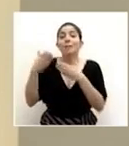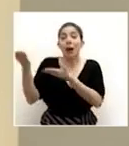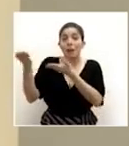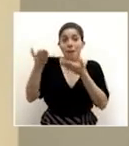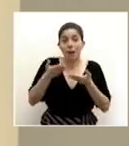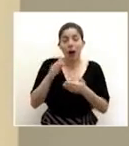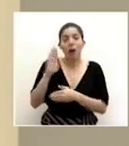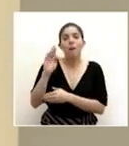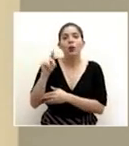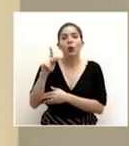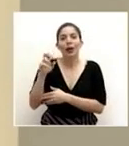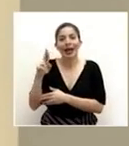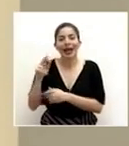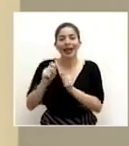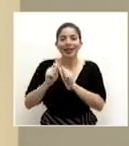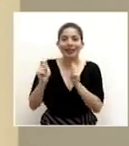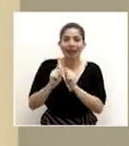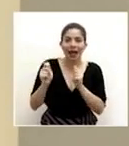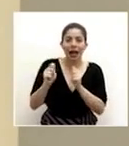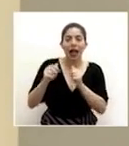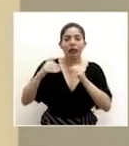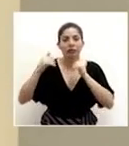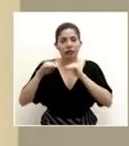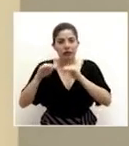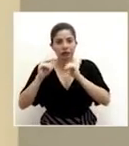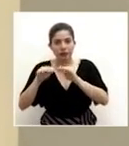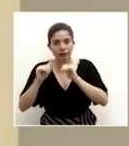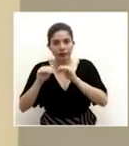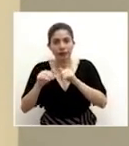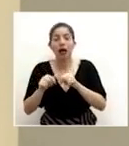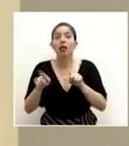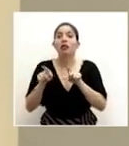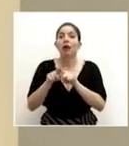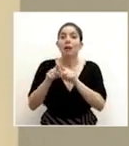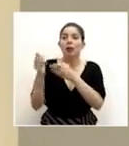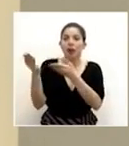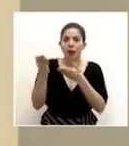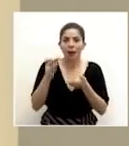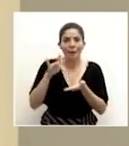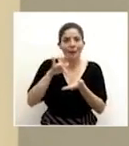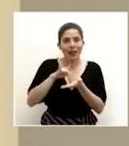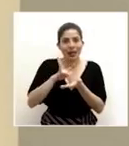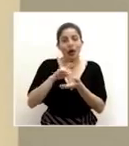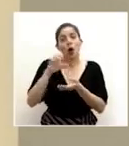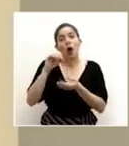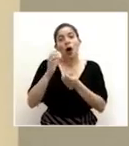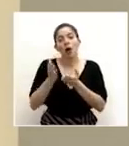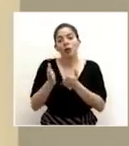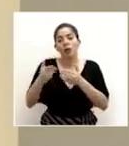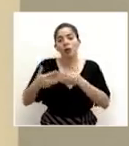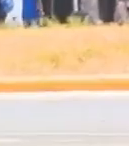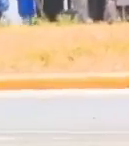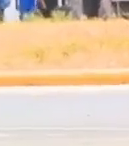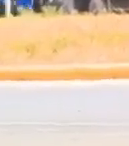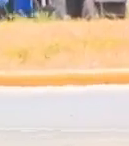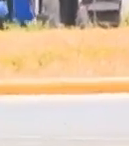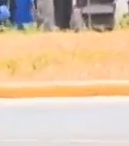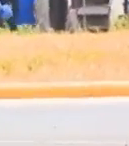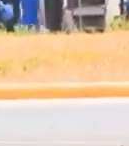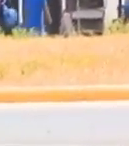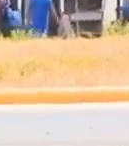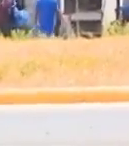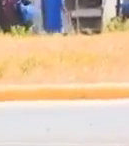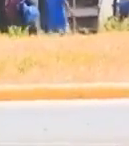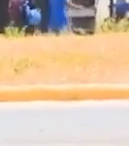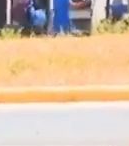búnker, textiles y confección, y también medicamentos o recipientes de aluminio.